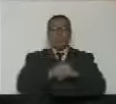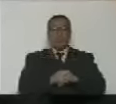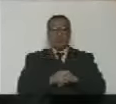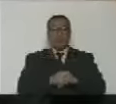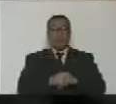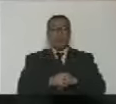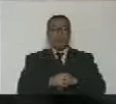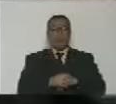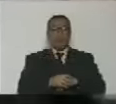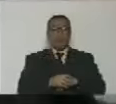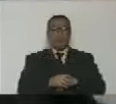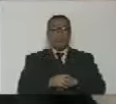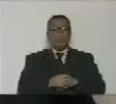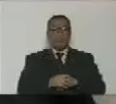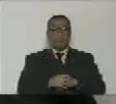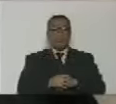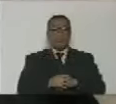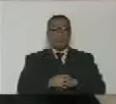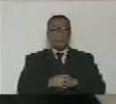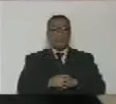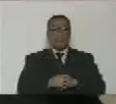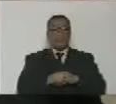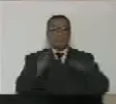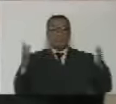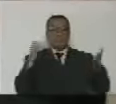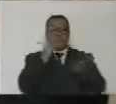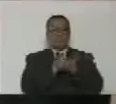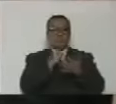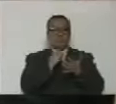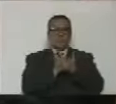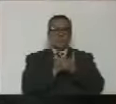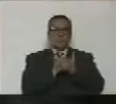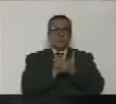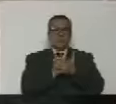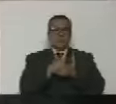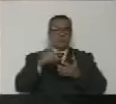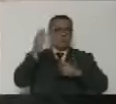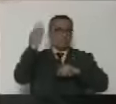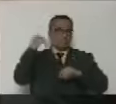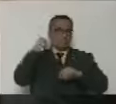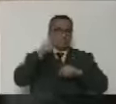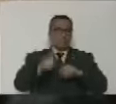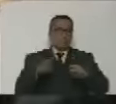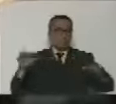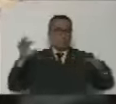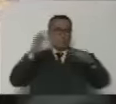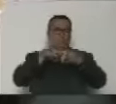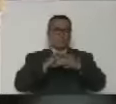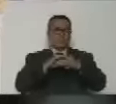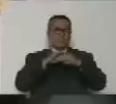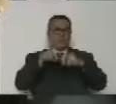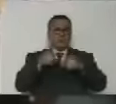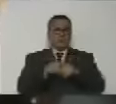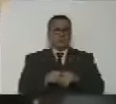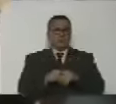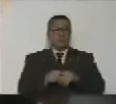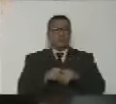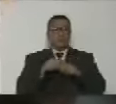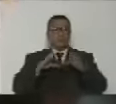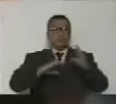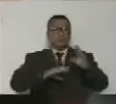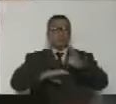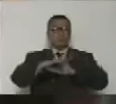Hay enormes pruebas arqueológicas de la vinculación de las